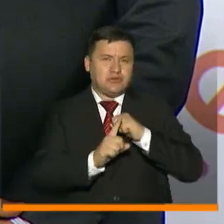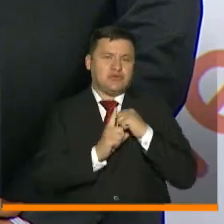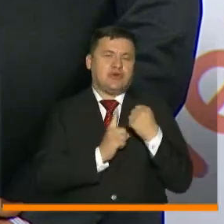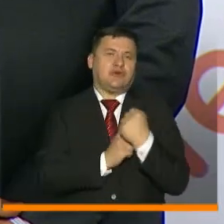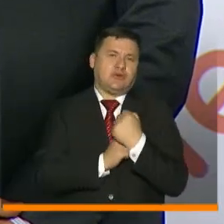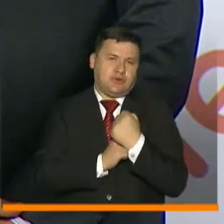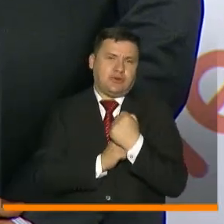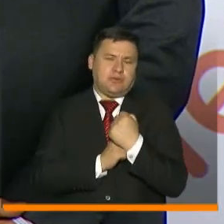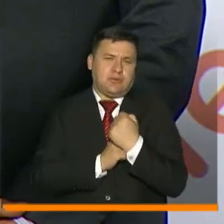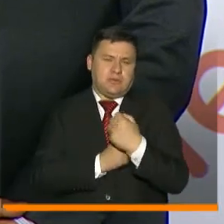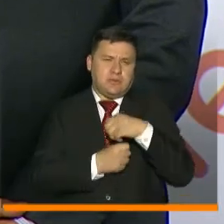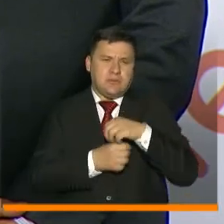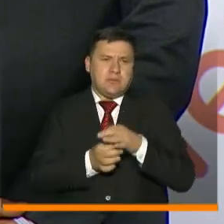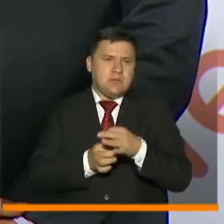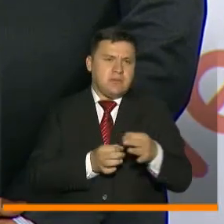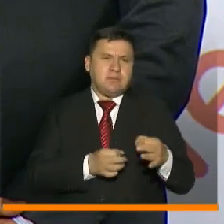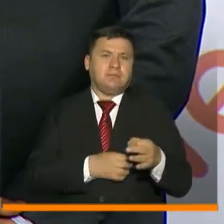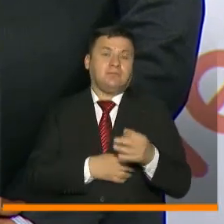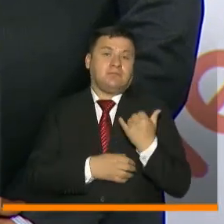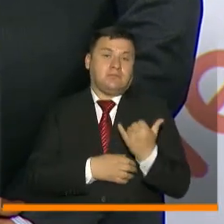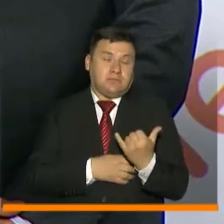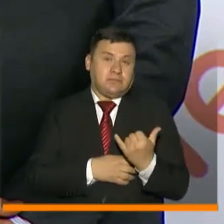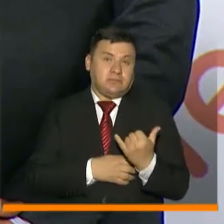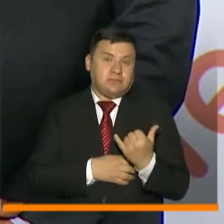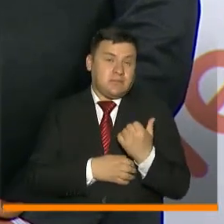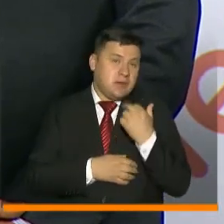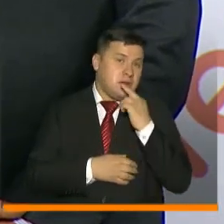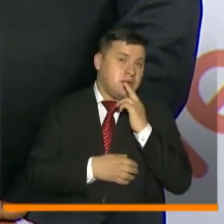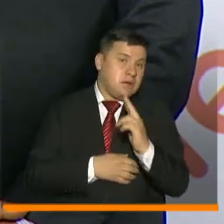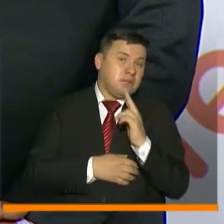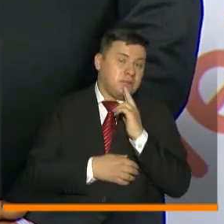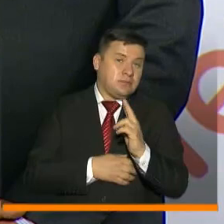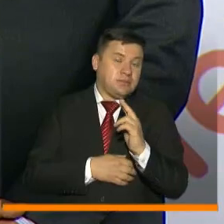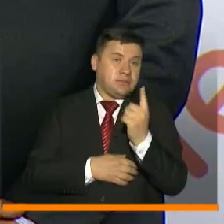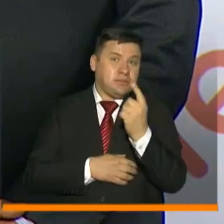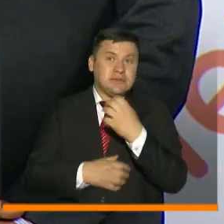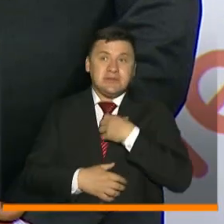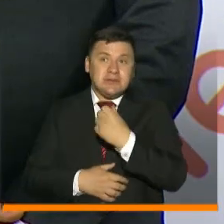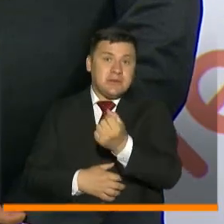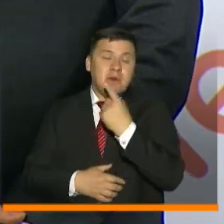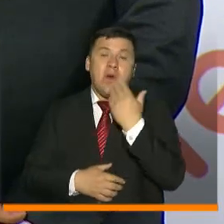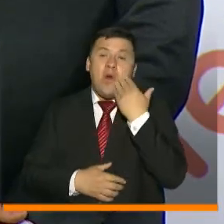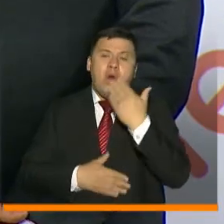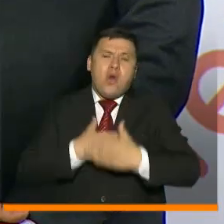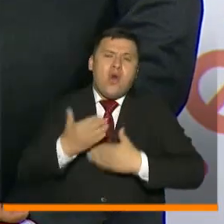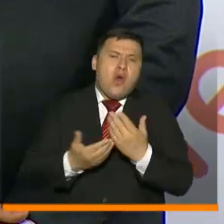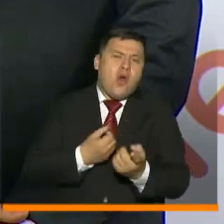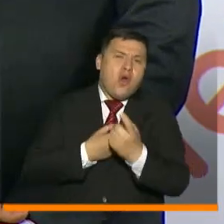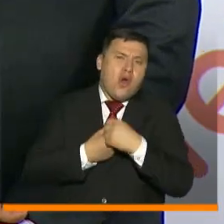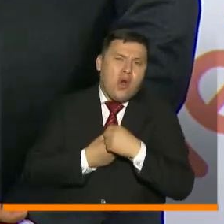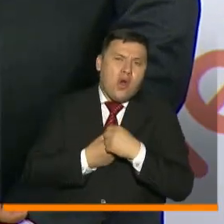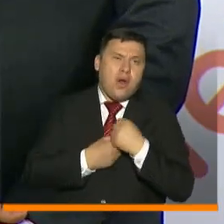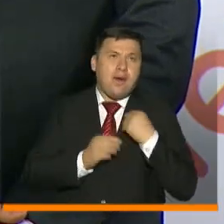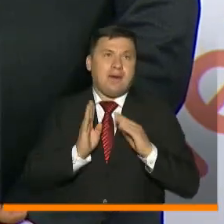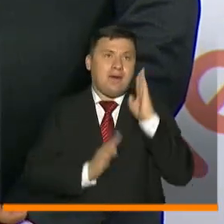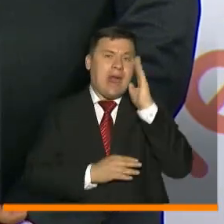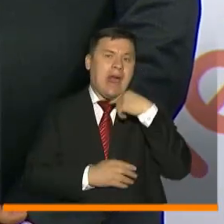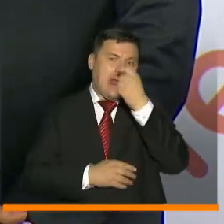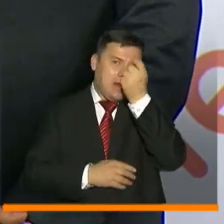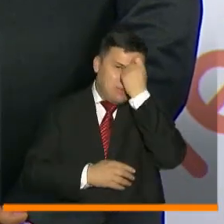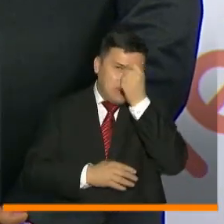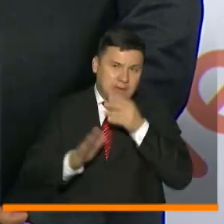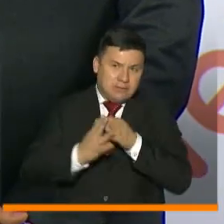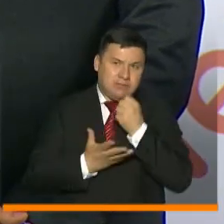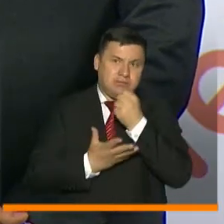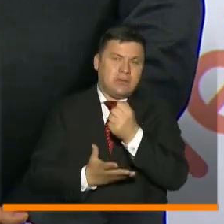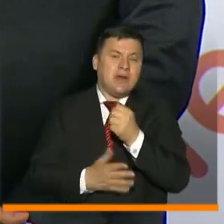social de los lugares. Por lo tanto, para responder a esa primera inquietud, ¿cómo poder hacer para tener